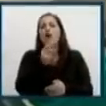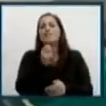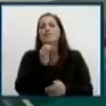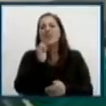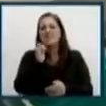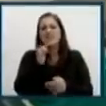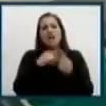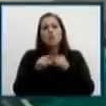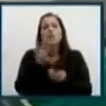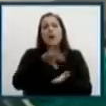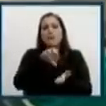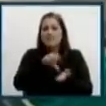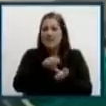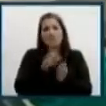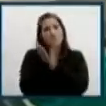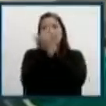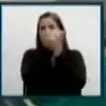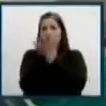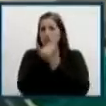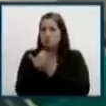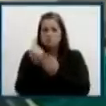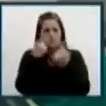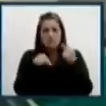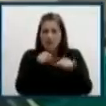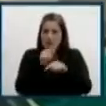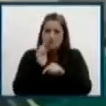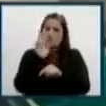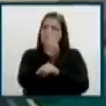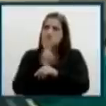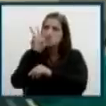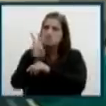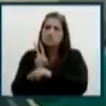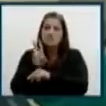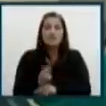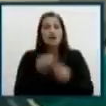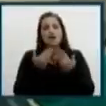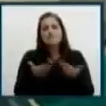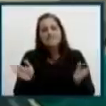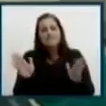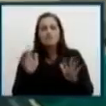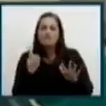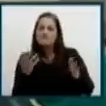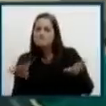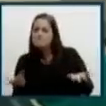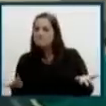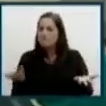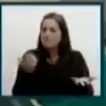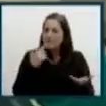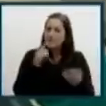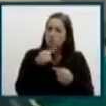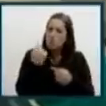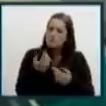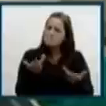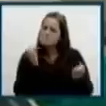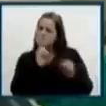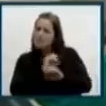hasta capitales departamentales, en todos lados, al revés, ahí, lo que al principio era un poco cómo te embromaron, todo eso que